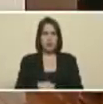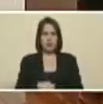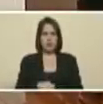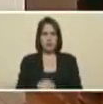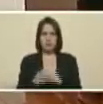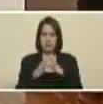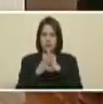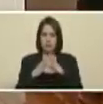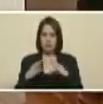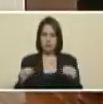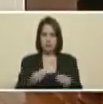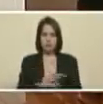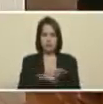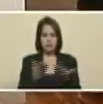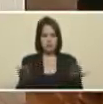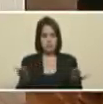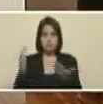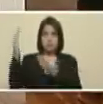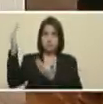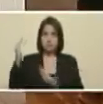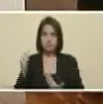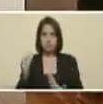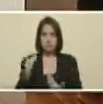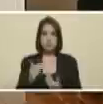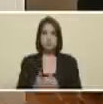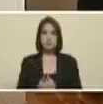embajadoras que han venido